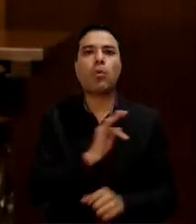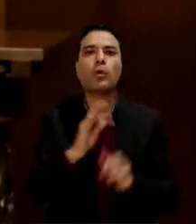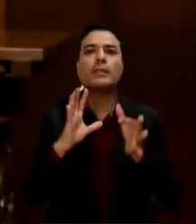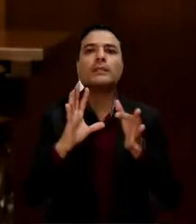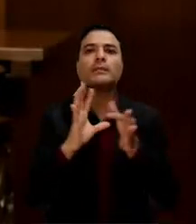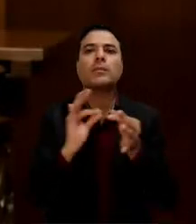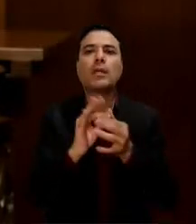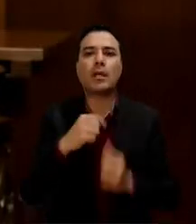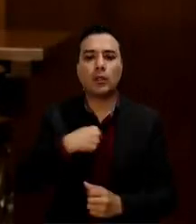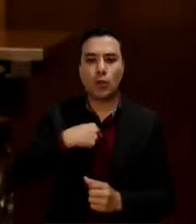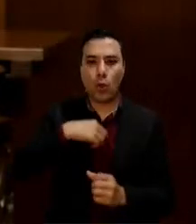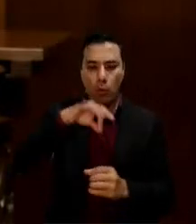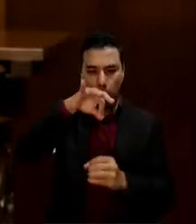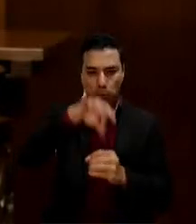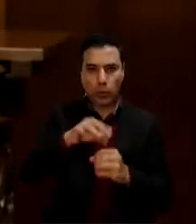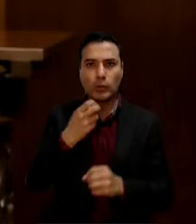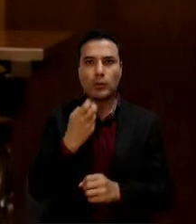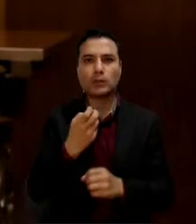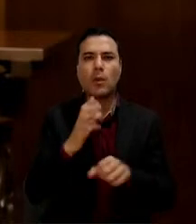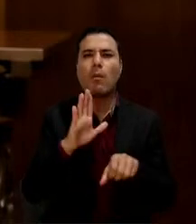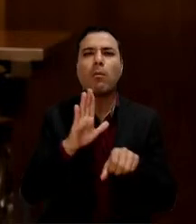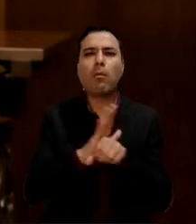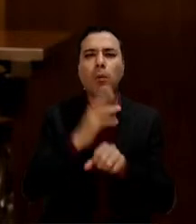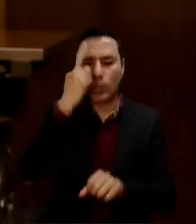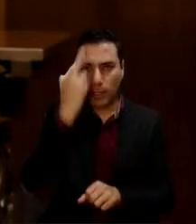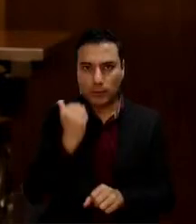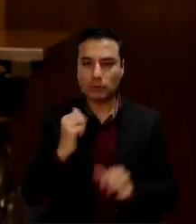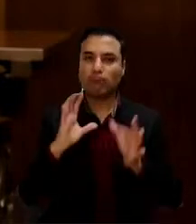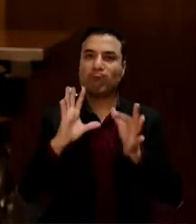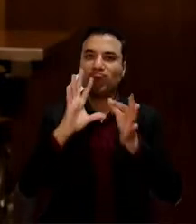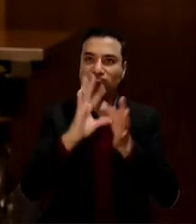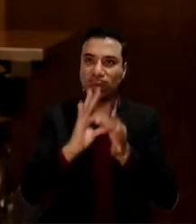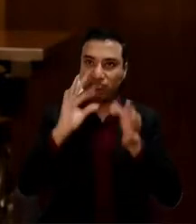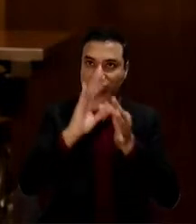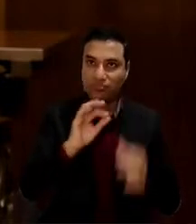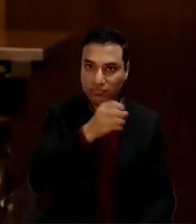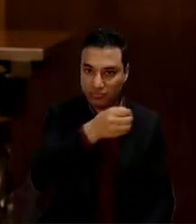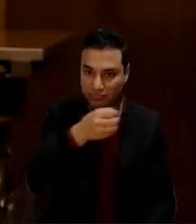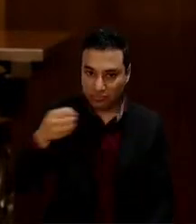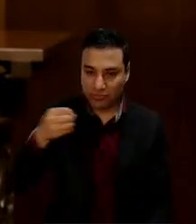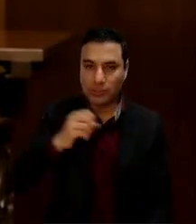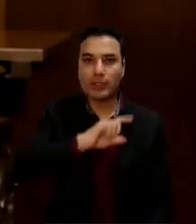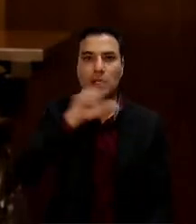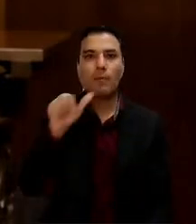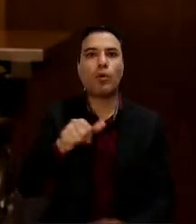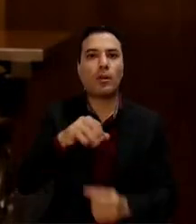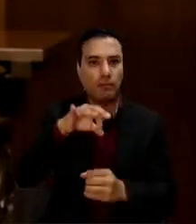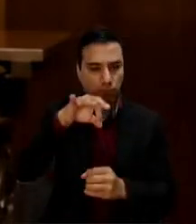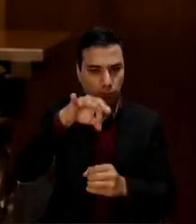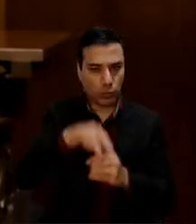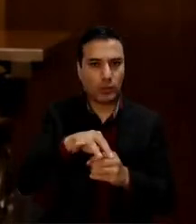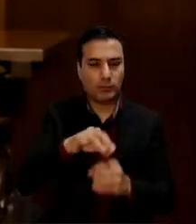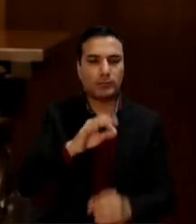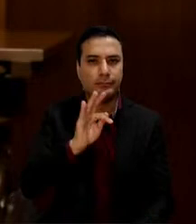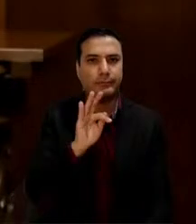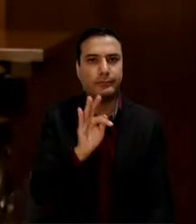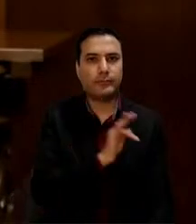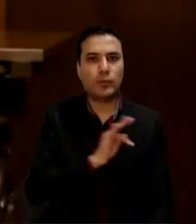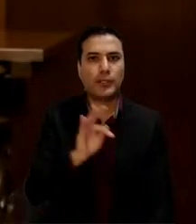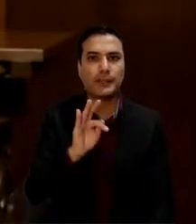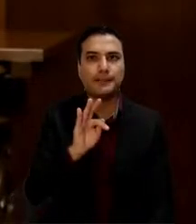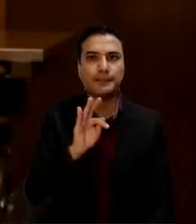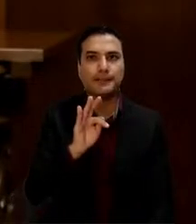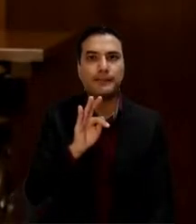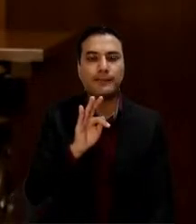los argumentos jurídicos para sostener el sentido de su voto en determinada propuesta de acuerdo, por los